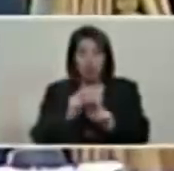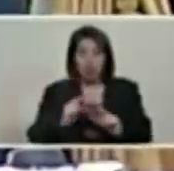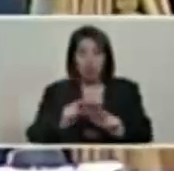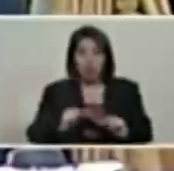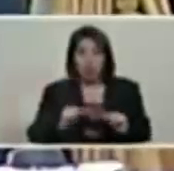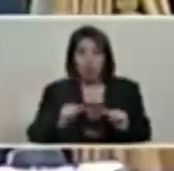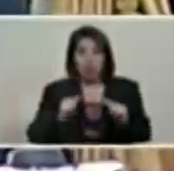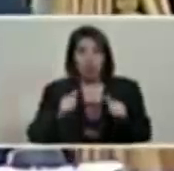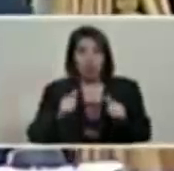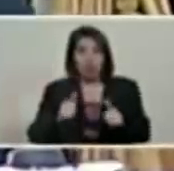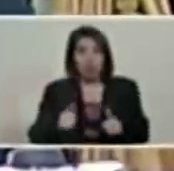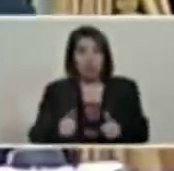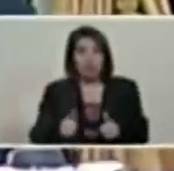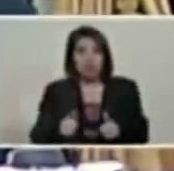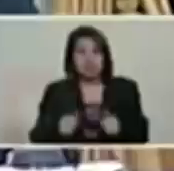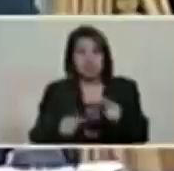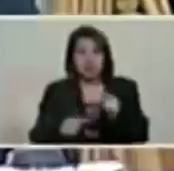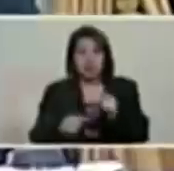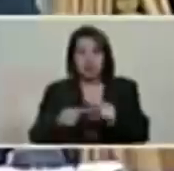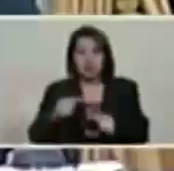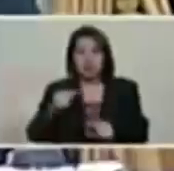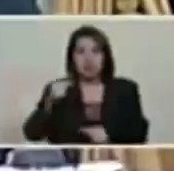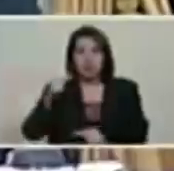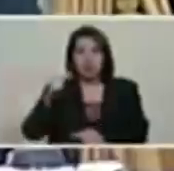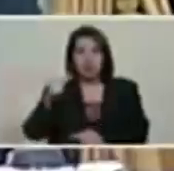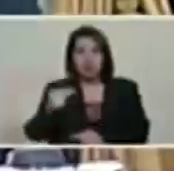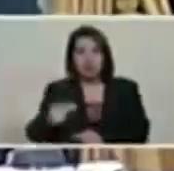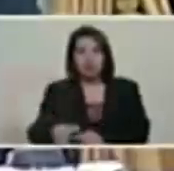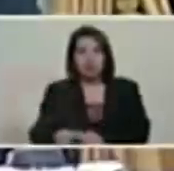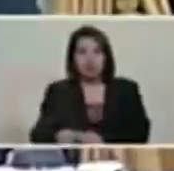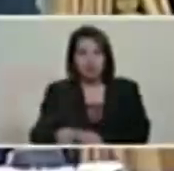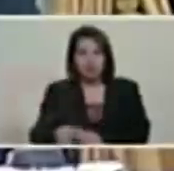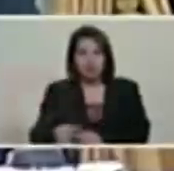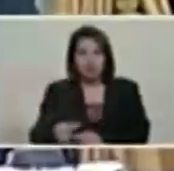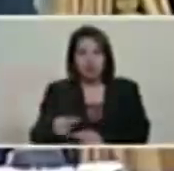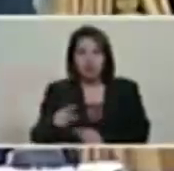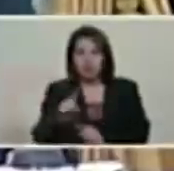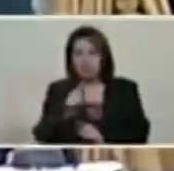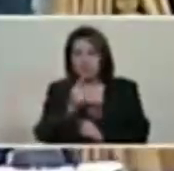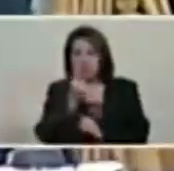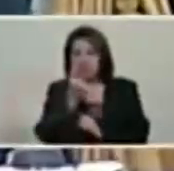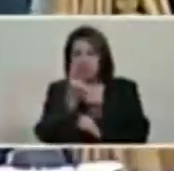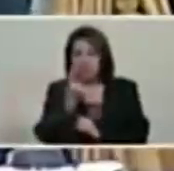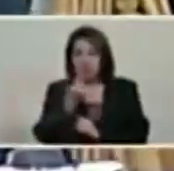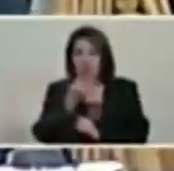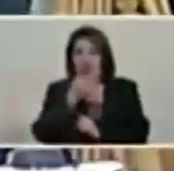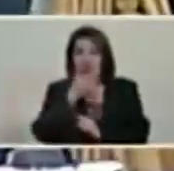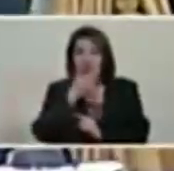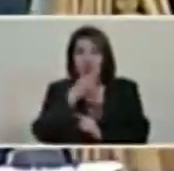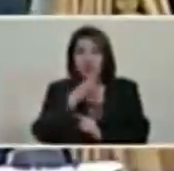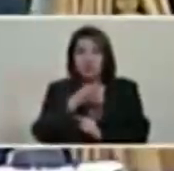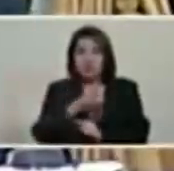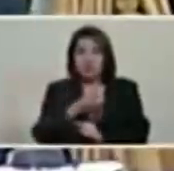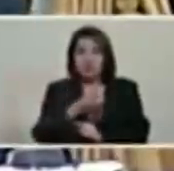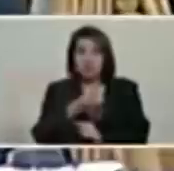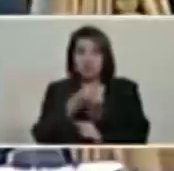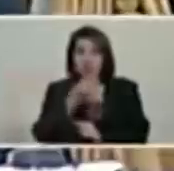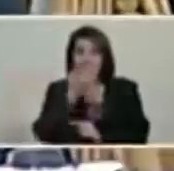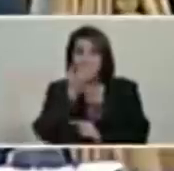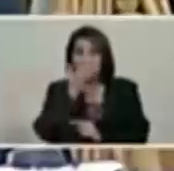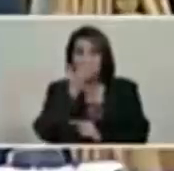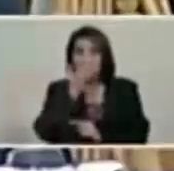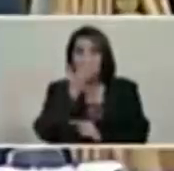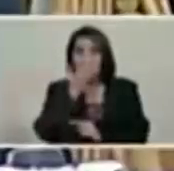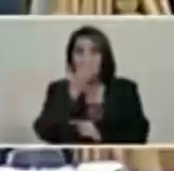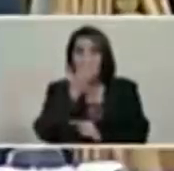al gobierno de Martín Vizcarra la detención en Perú del opositor venezolano Vilca Fernández, a quien acusó de estar